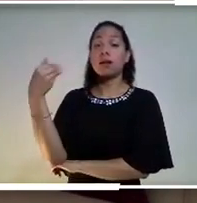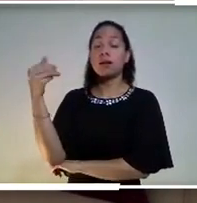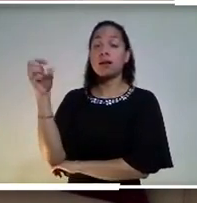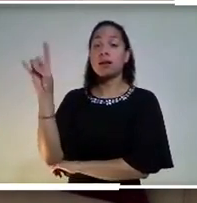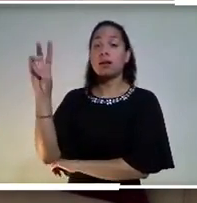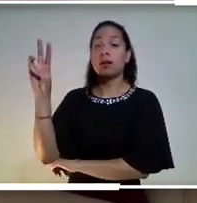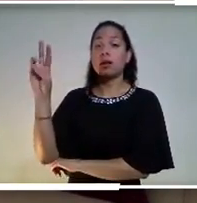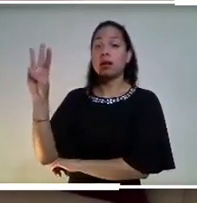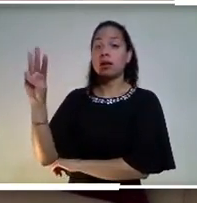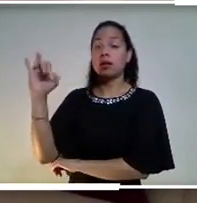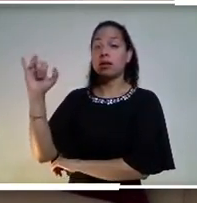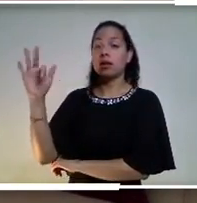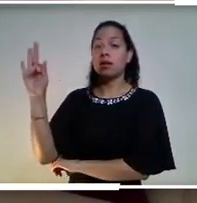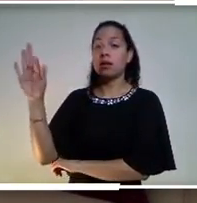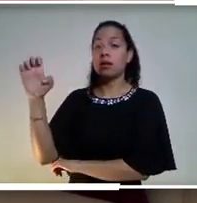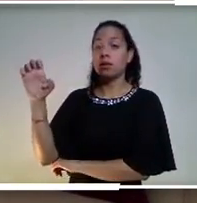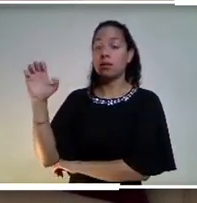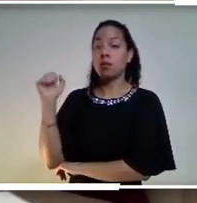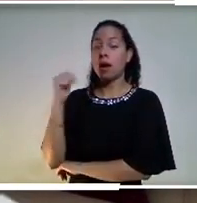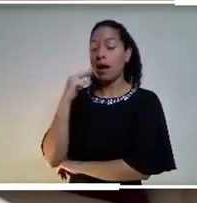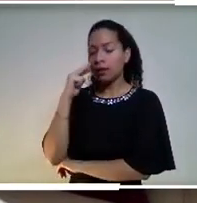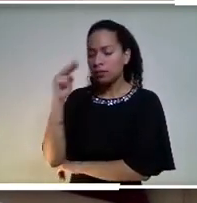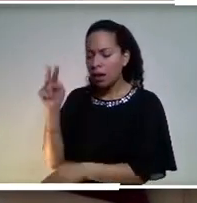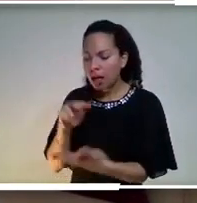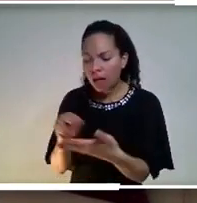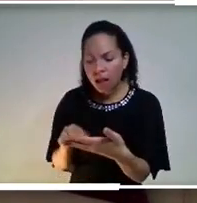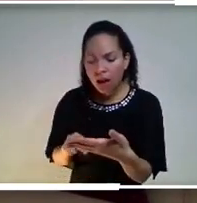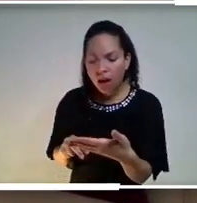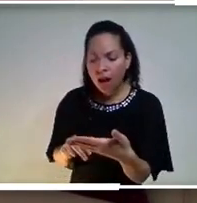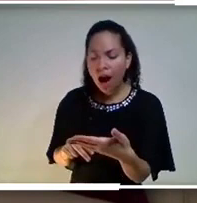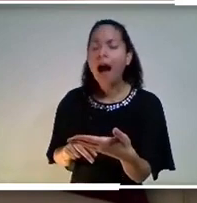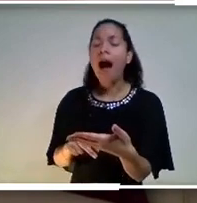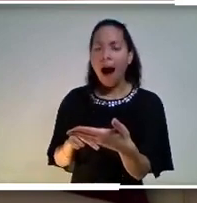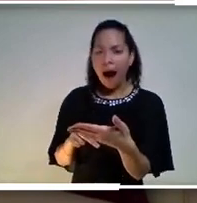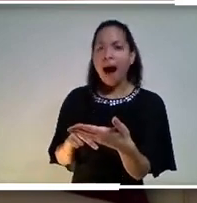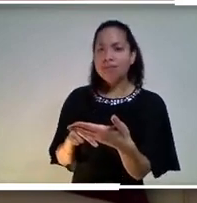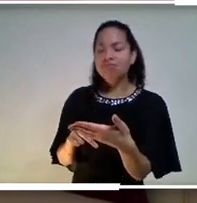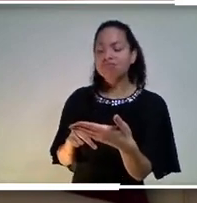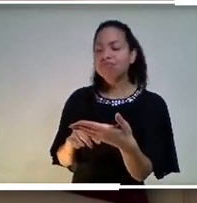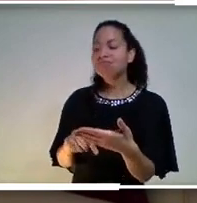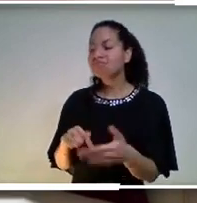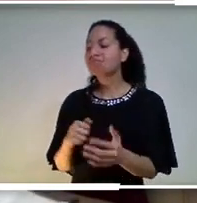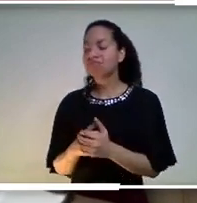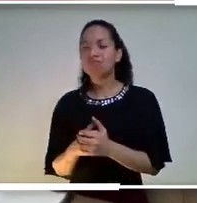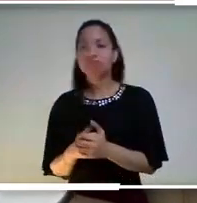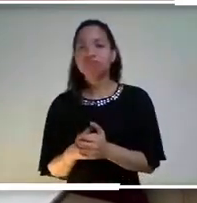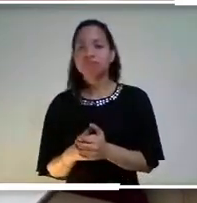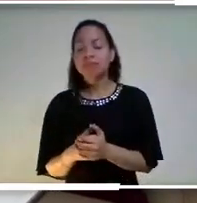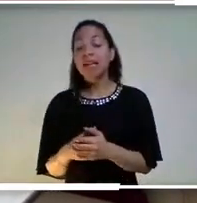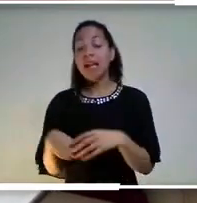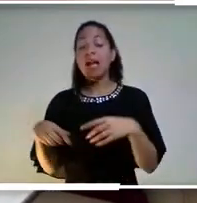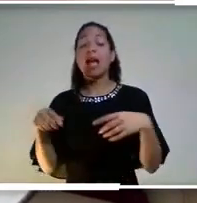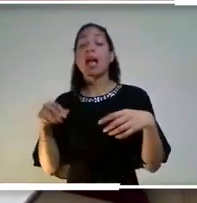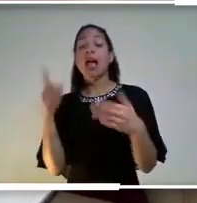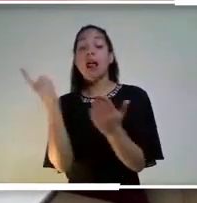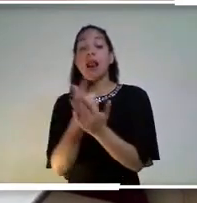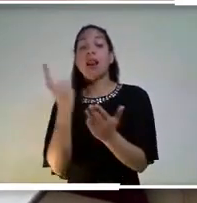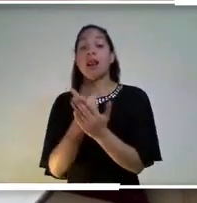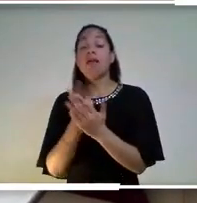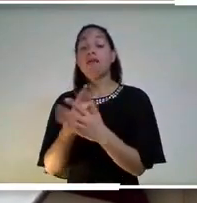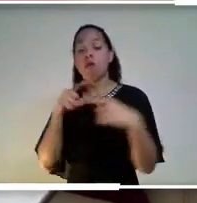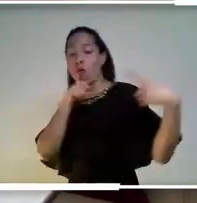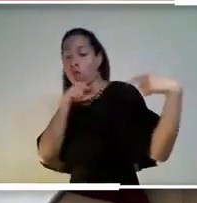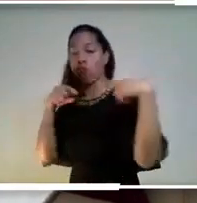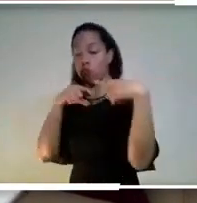muchos adventistas del séptimo día que creen firmemente lo que dios dice en su palabra que los muertos nada saben se desaparecerán familiares que han